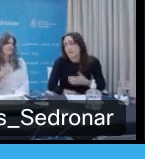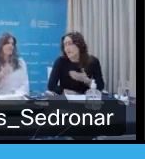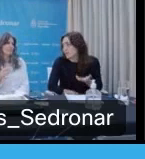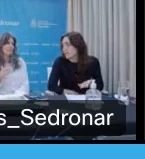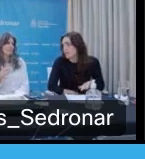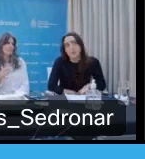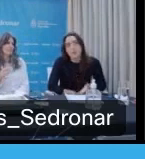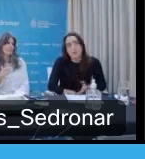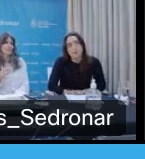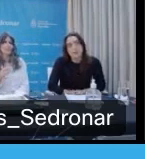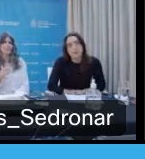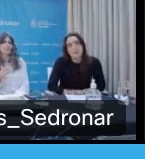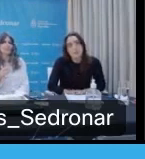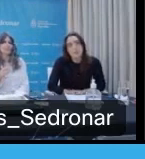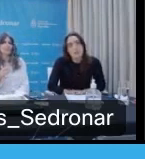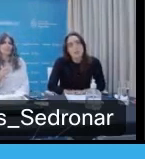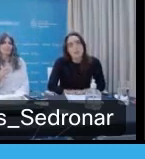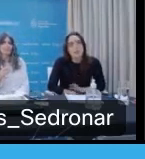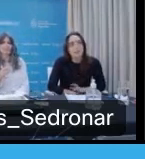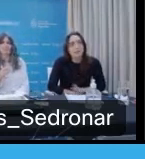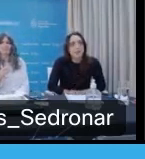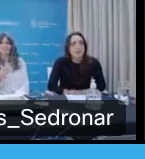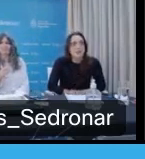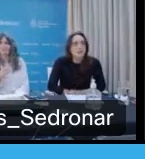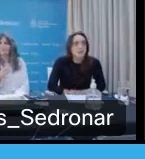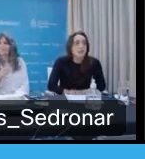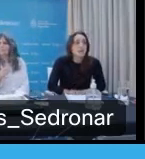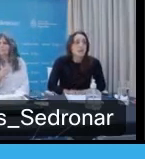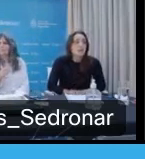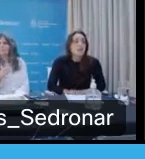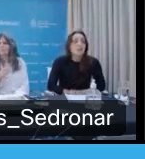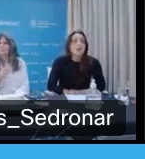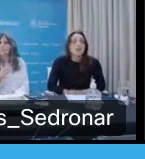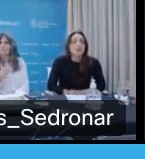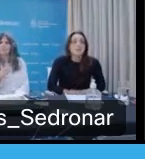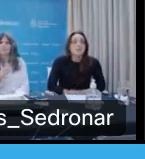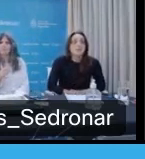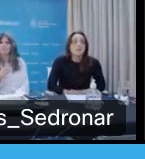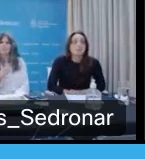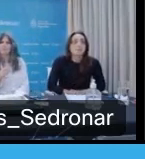grabada, así que eso también se los podemos enviar. Habían preguntado ahí en el chat.